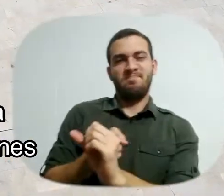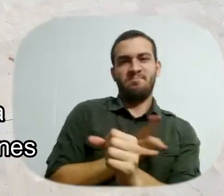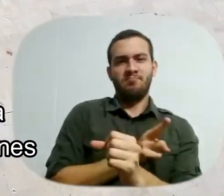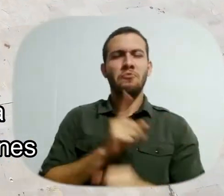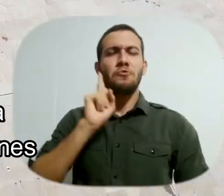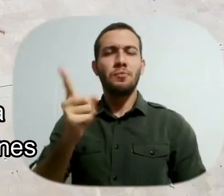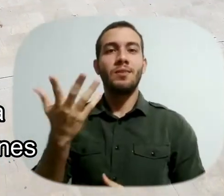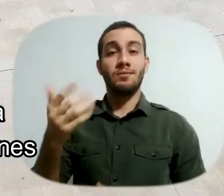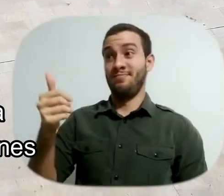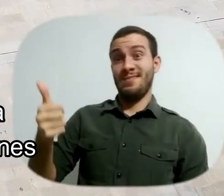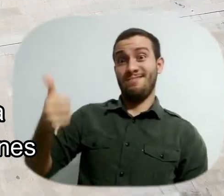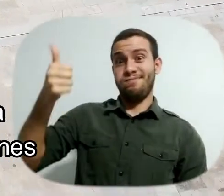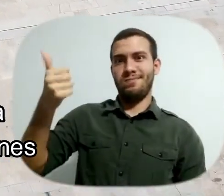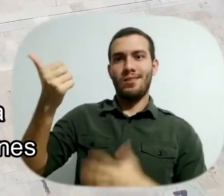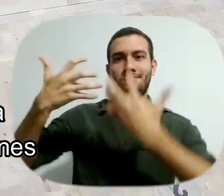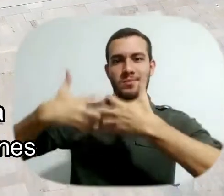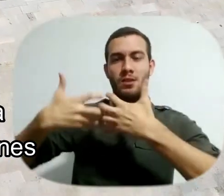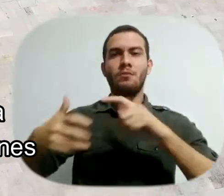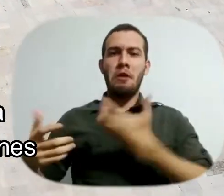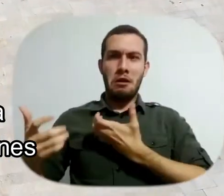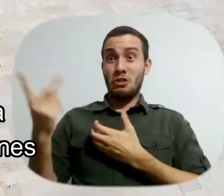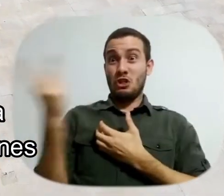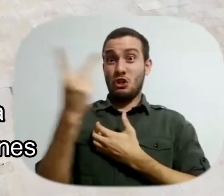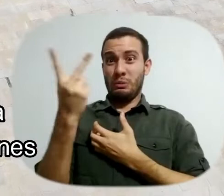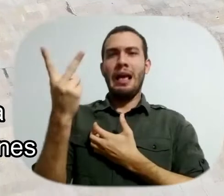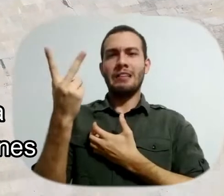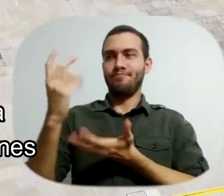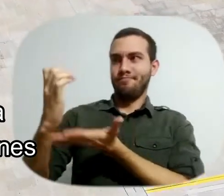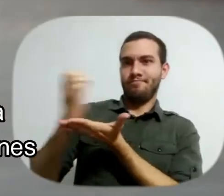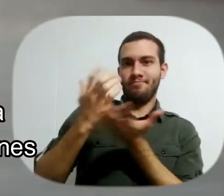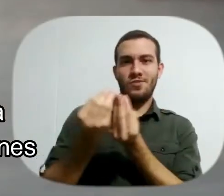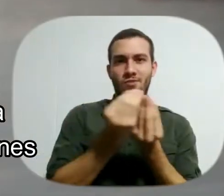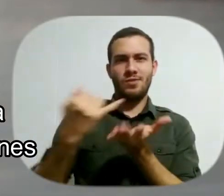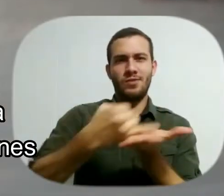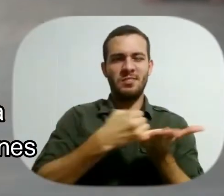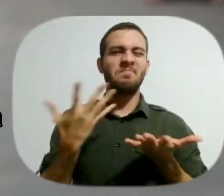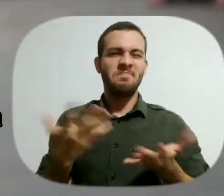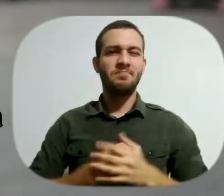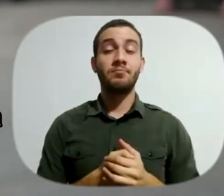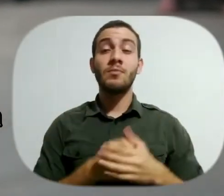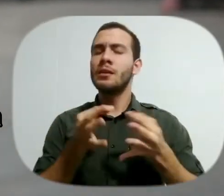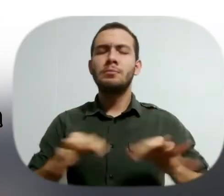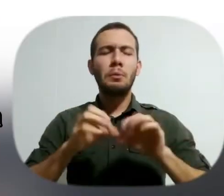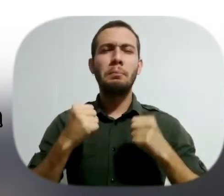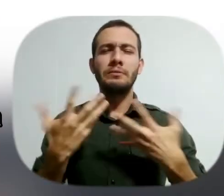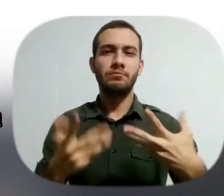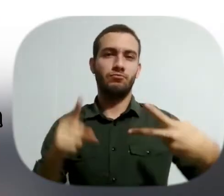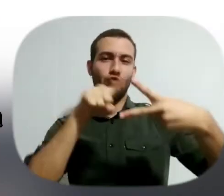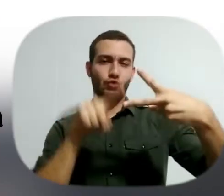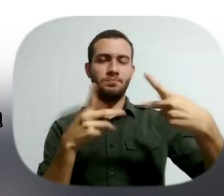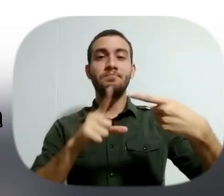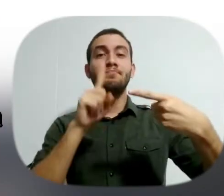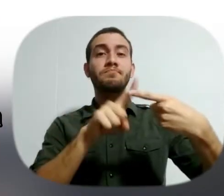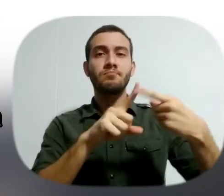renunciar, apartarse de ella, ya que el alcalde había decidido pasar por encima de la Junta Directiva en decisiones tan importantes como esta